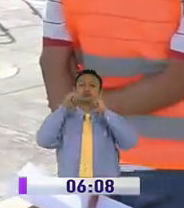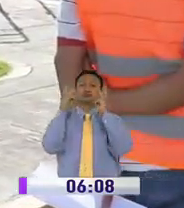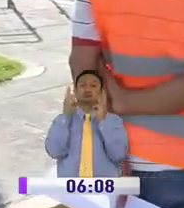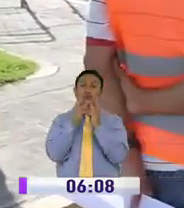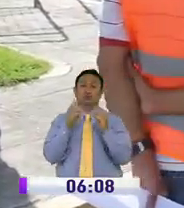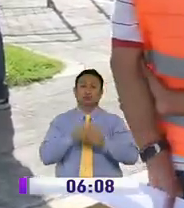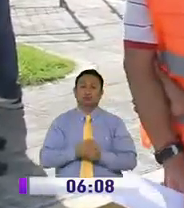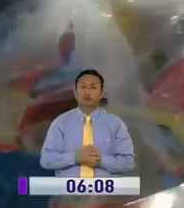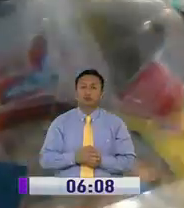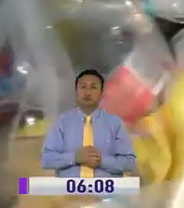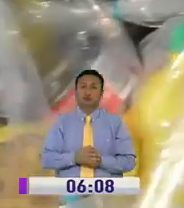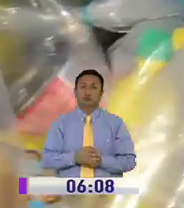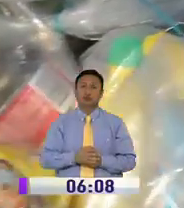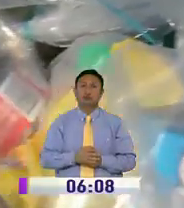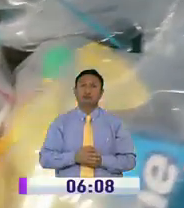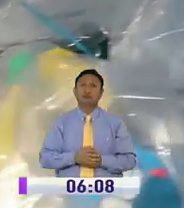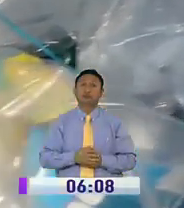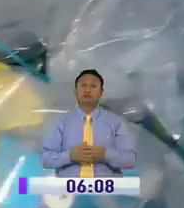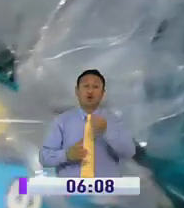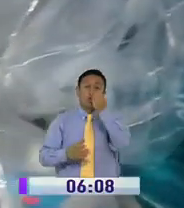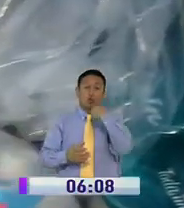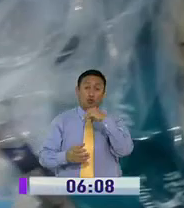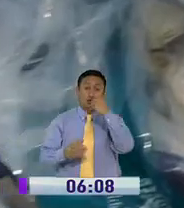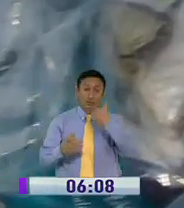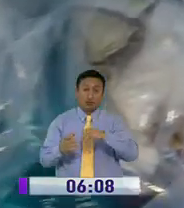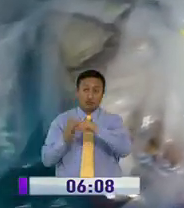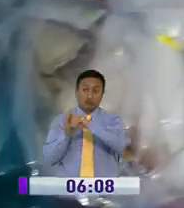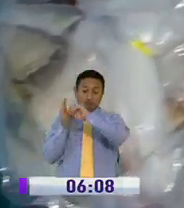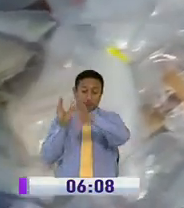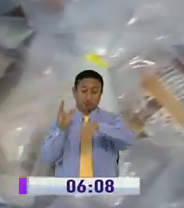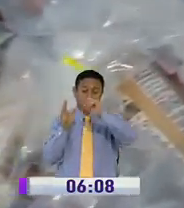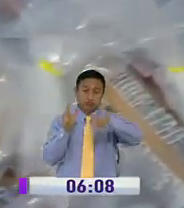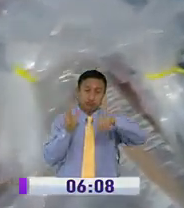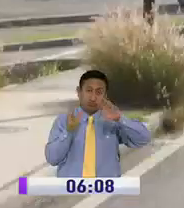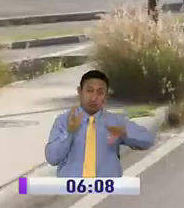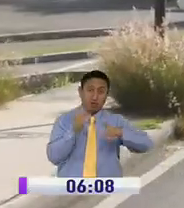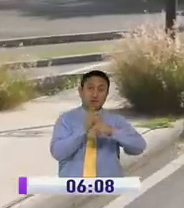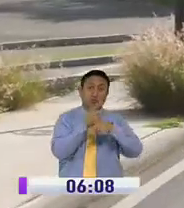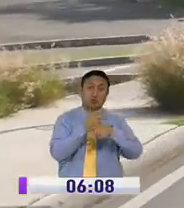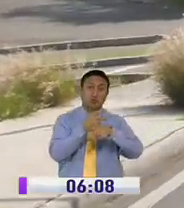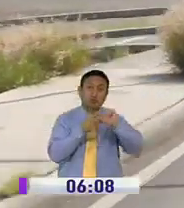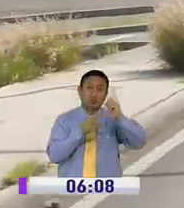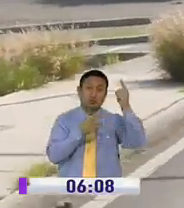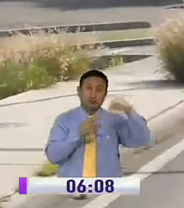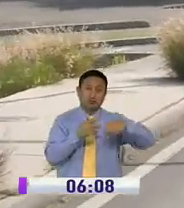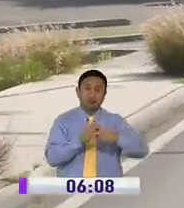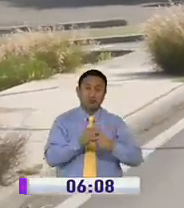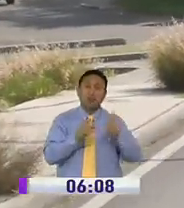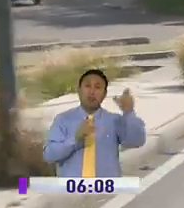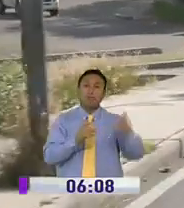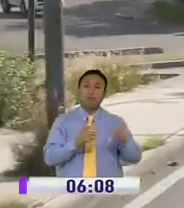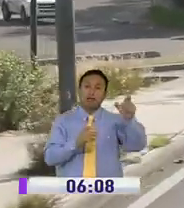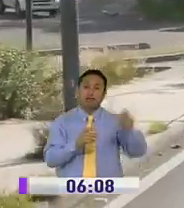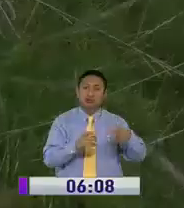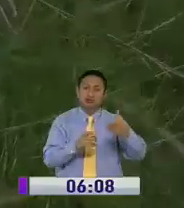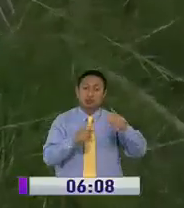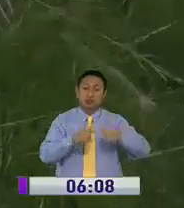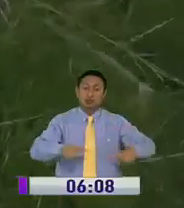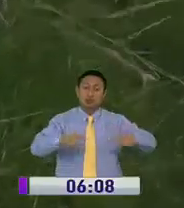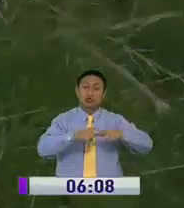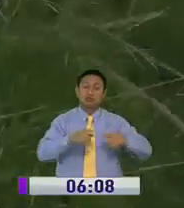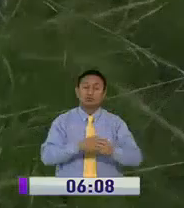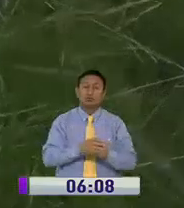y Social, MIES, entregó kits de alimentación con productos de primera necesidad a personas vulnerables de los sectores